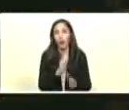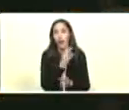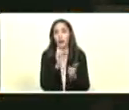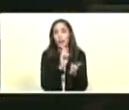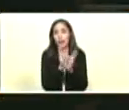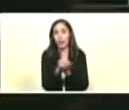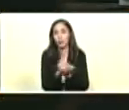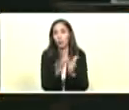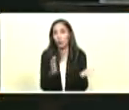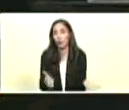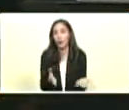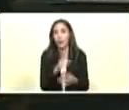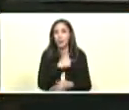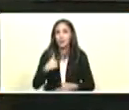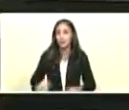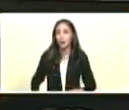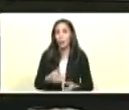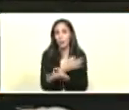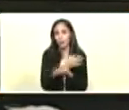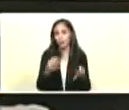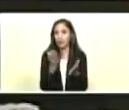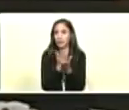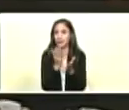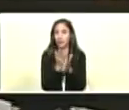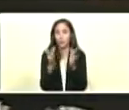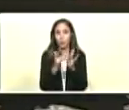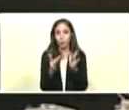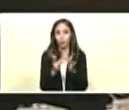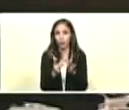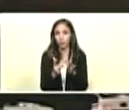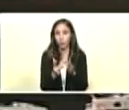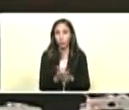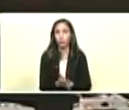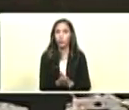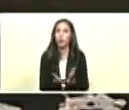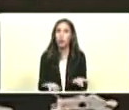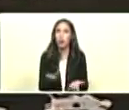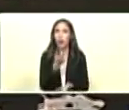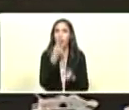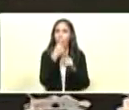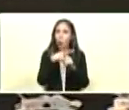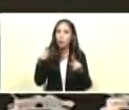China. Otras son hechas por una empresa privada venezolana, impresionante.